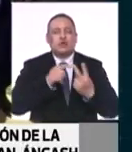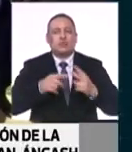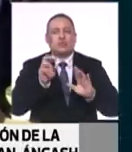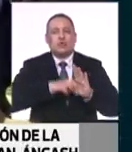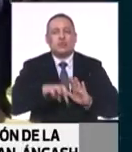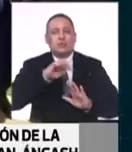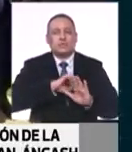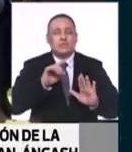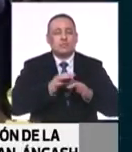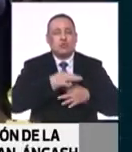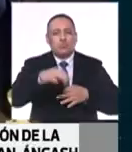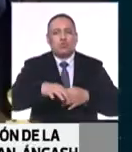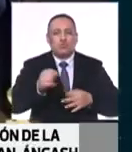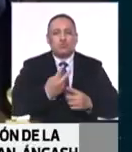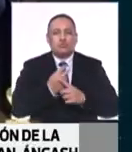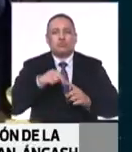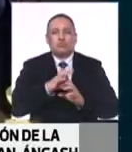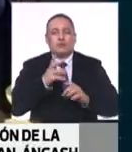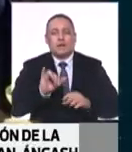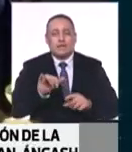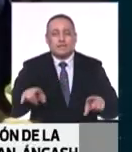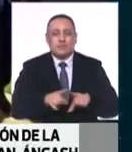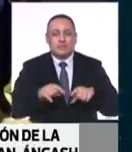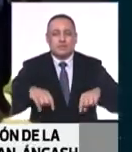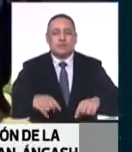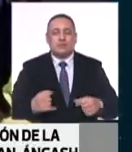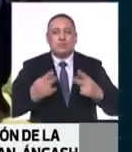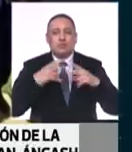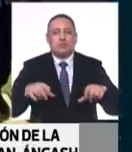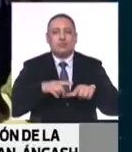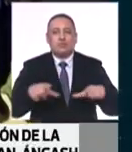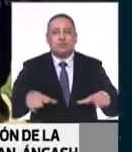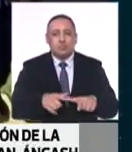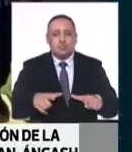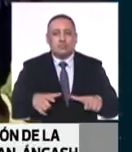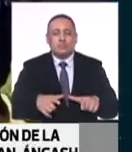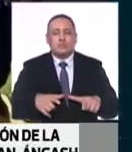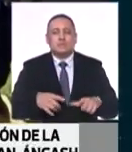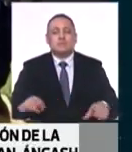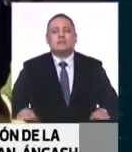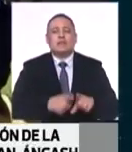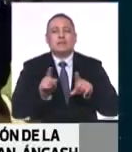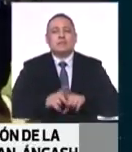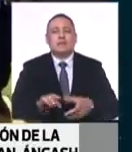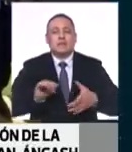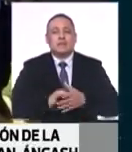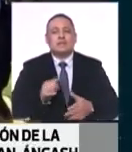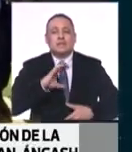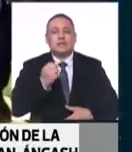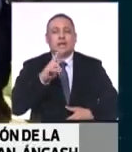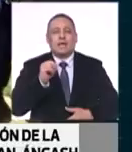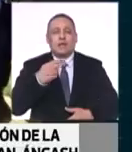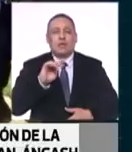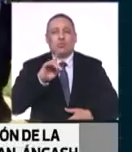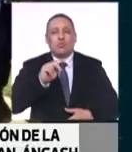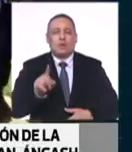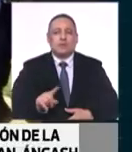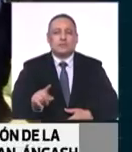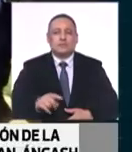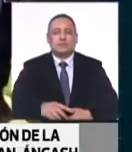¿no? Provincia de Yungay, que nos encontramos en estos momentos en el distrito de Chuplui, y que es Carhuaz también a la vez